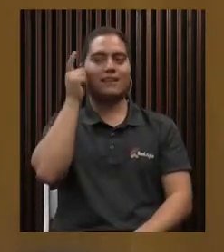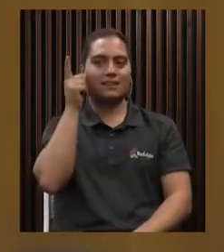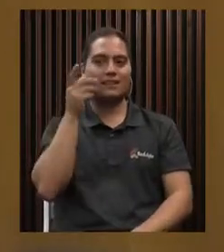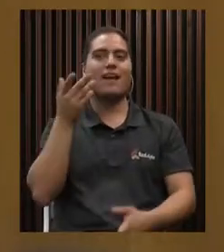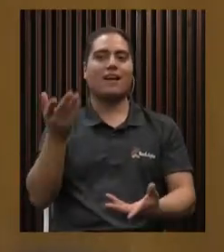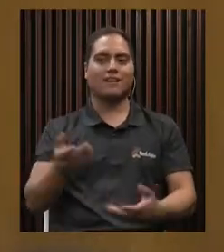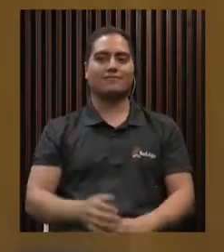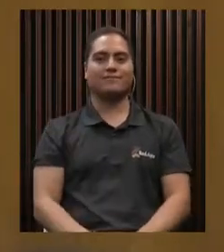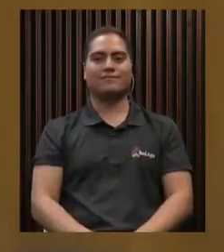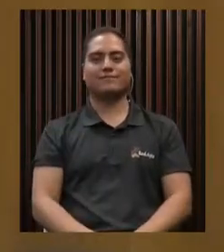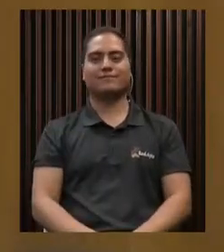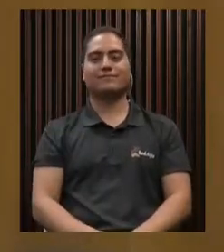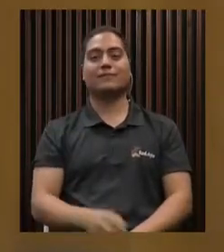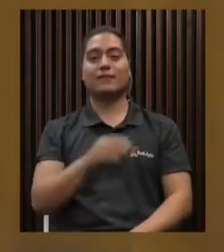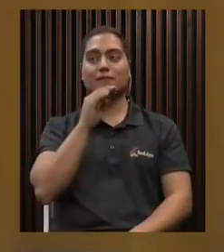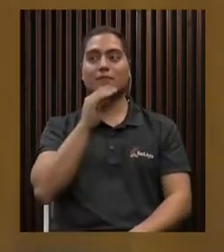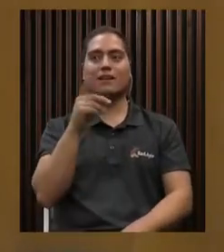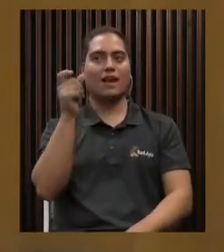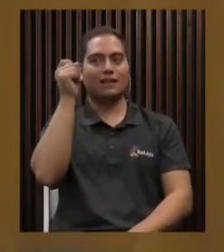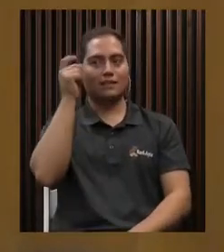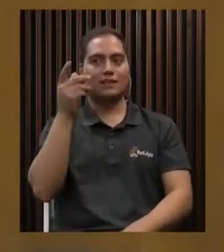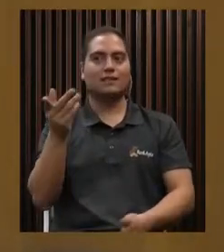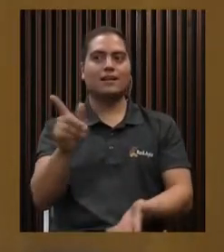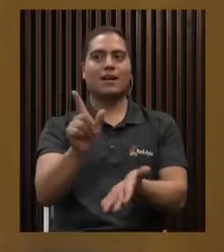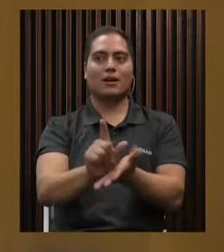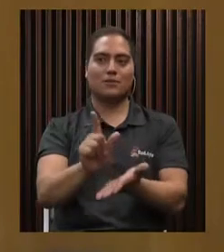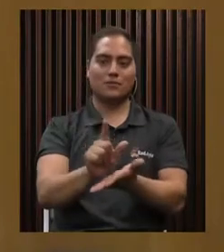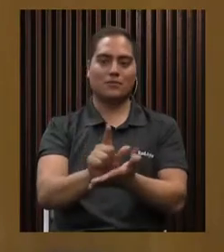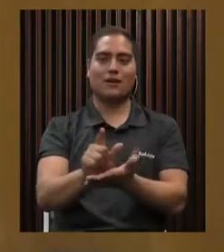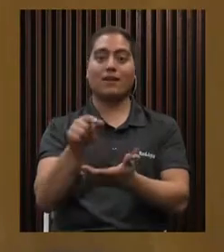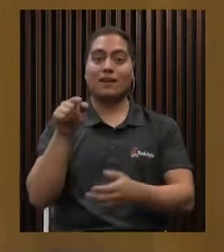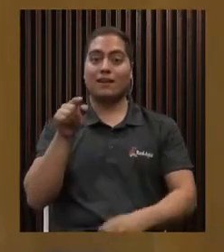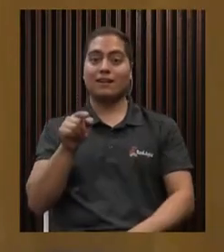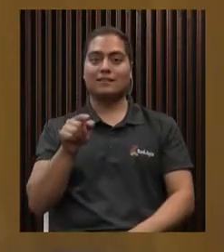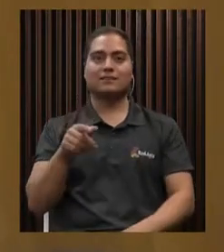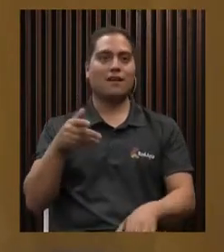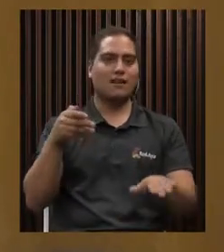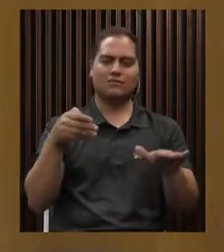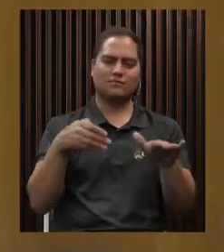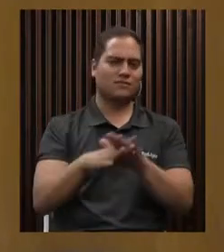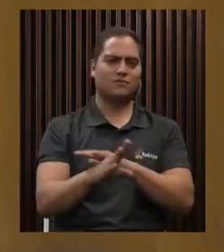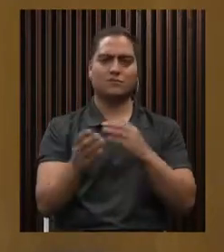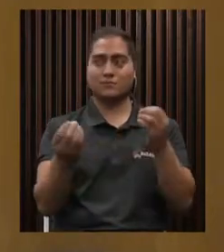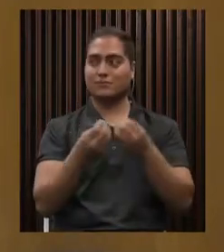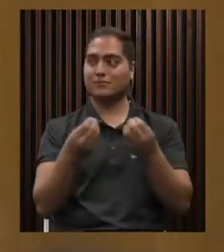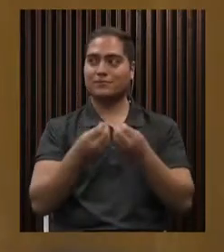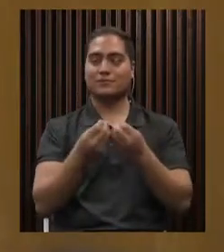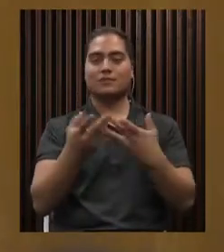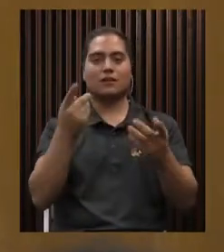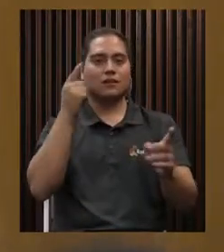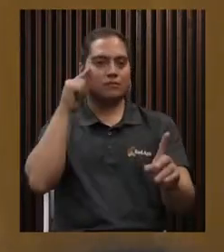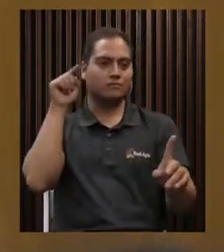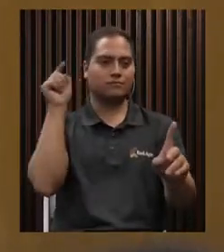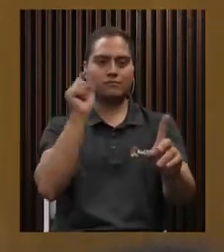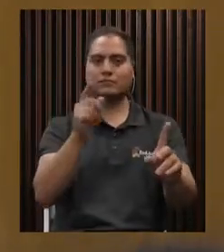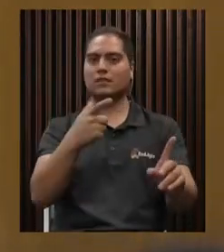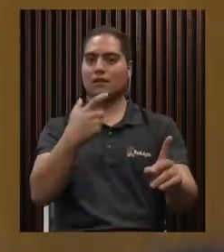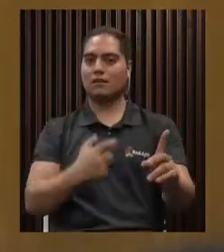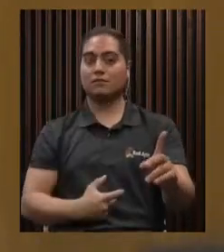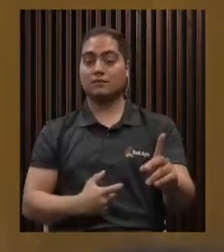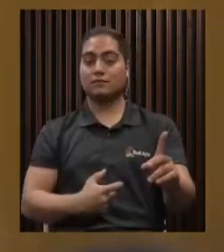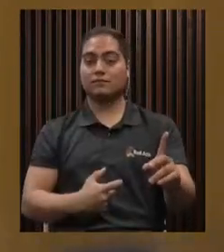y que pudieran también entender que el lugar era lo más accesible posible desde el punto de vista físico. Fue un